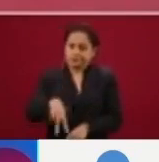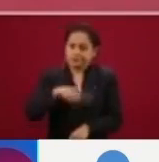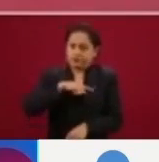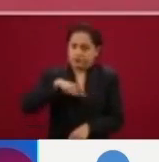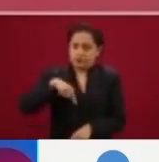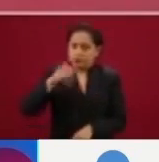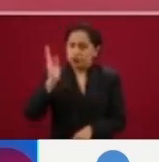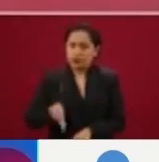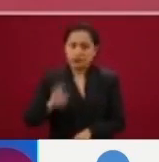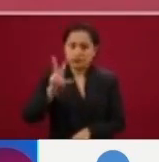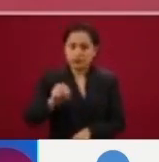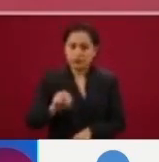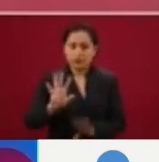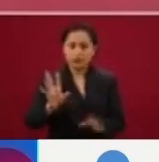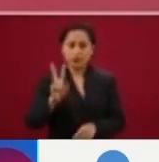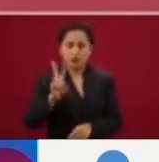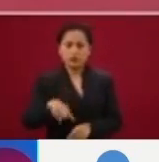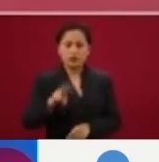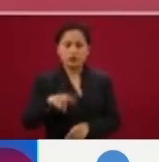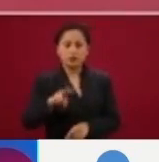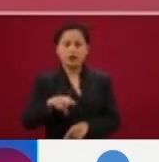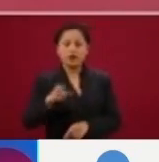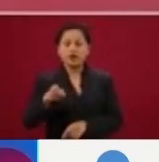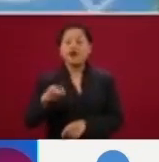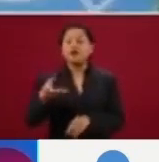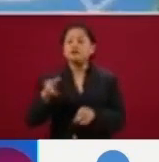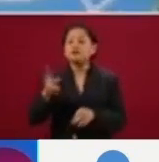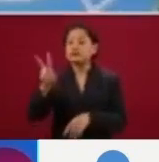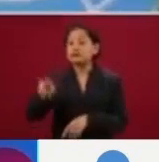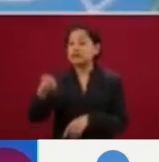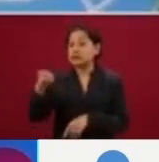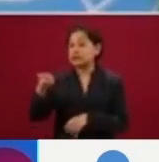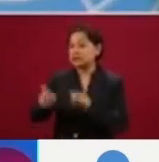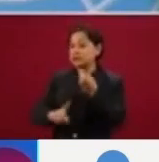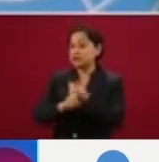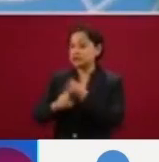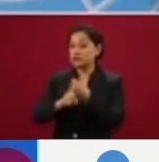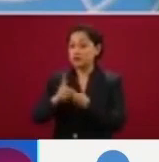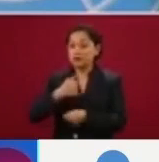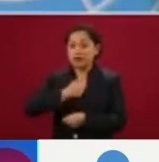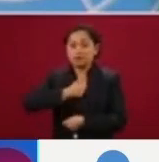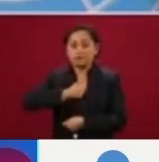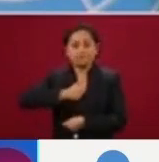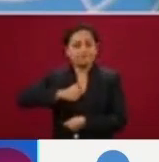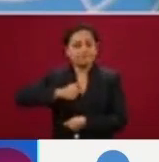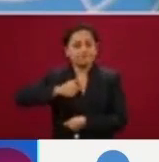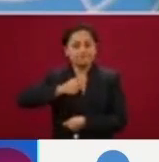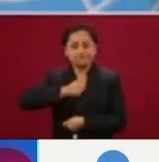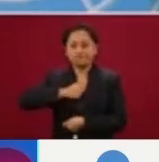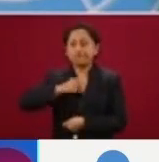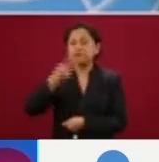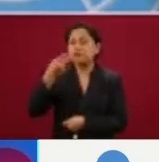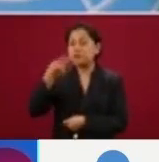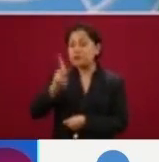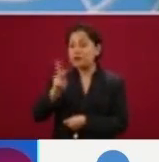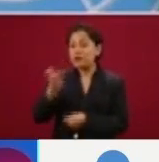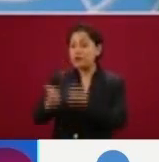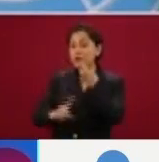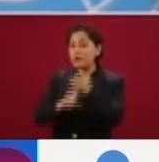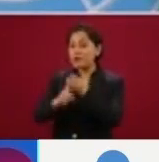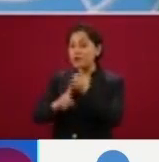¿no? Muy doloroso, que tiene que ver con la descomposición que existe.